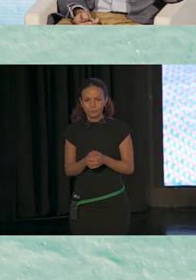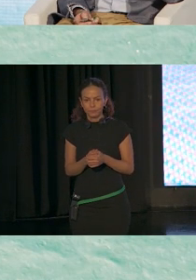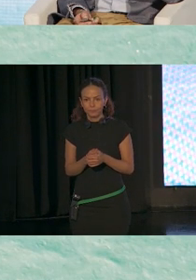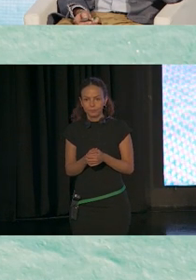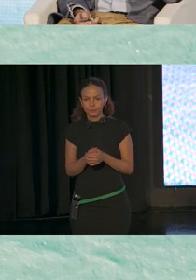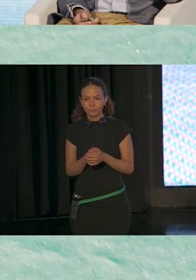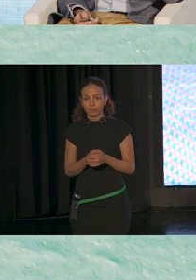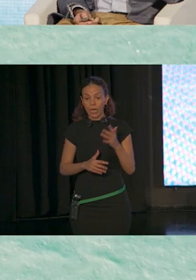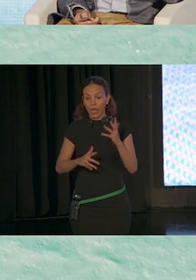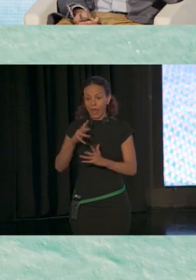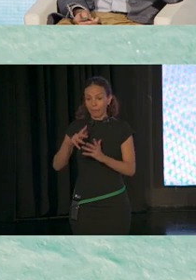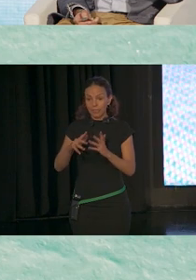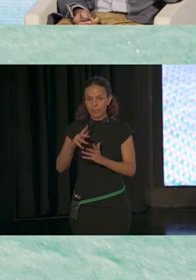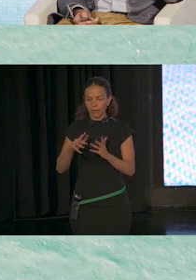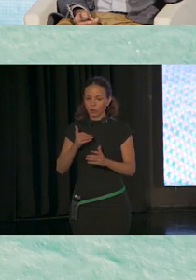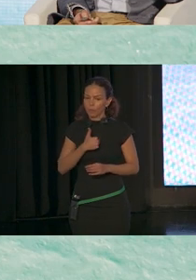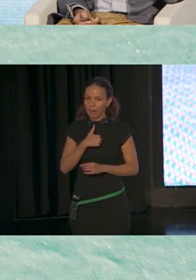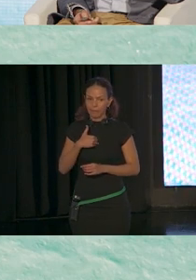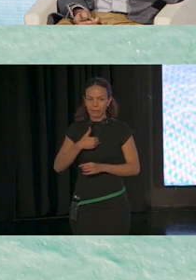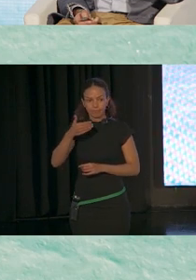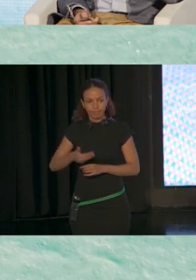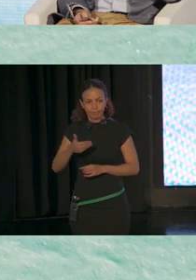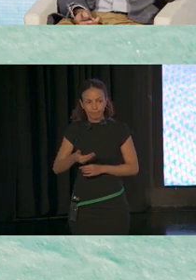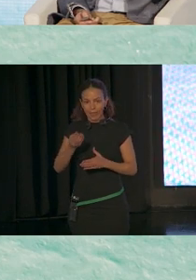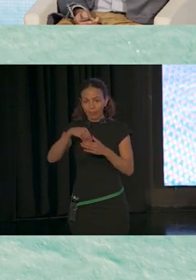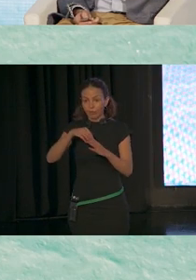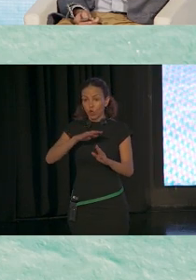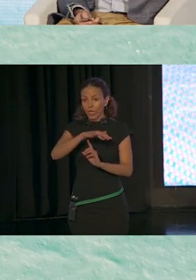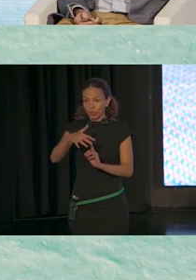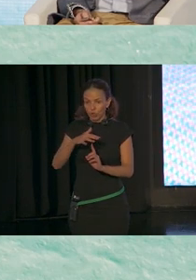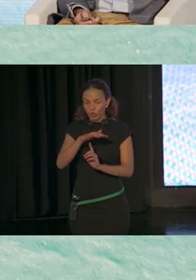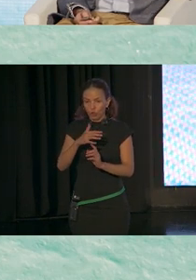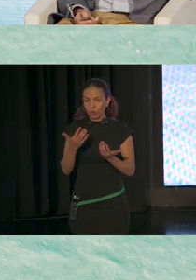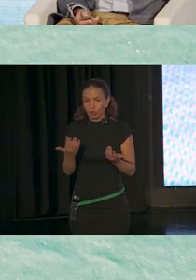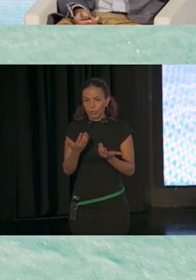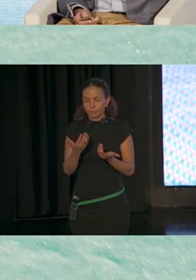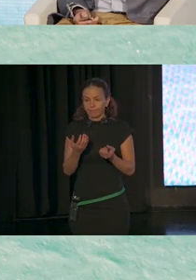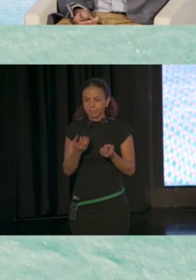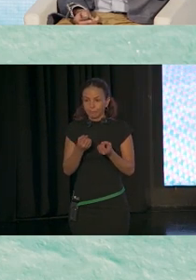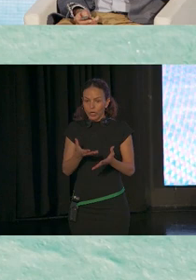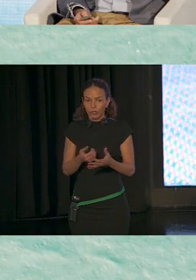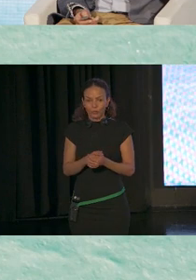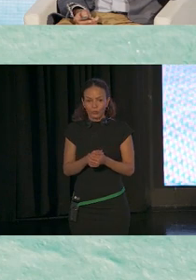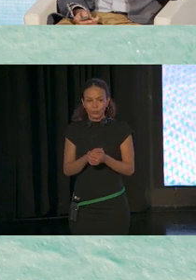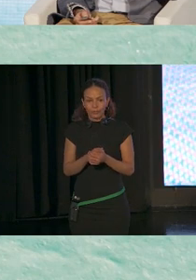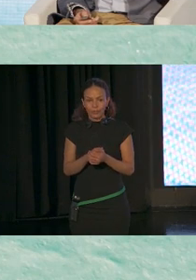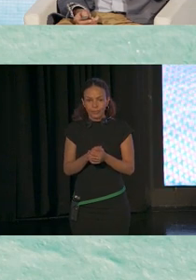La administración juega un papel fundamental dentro del entorno y, bueno, de alguna manera